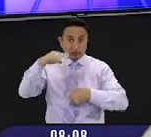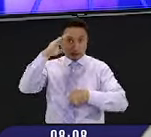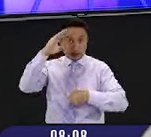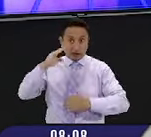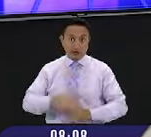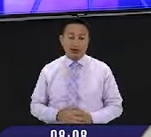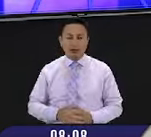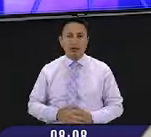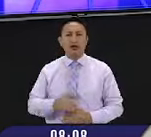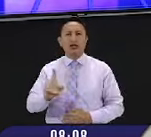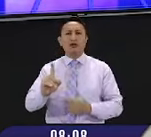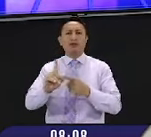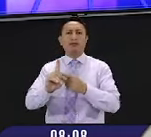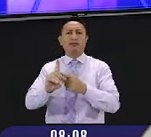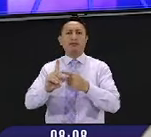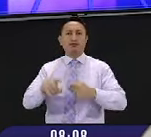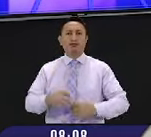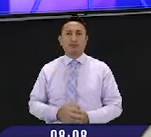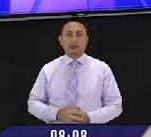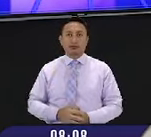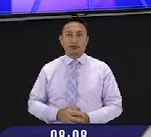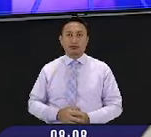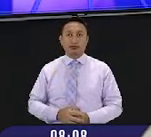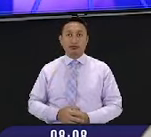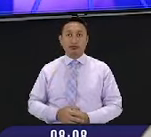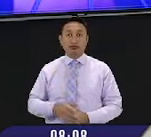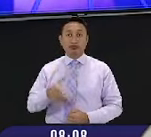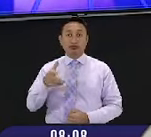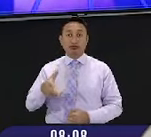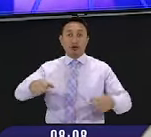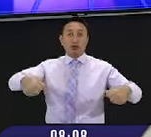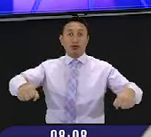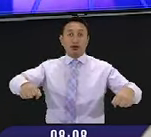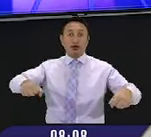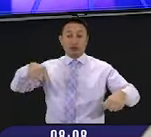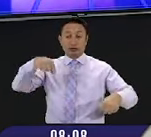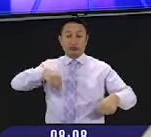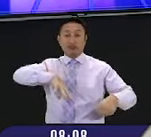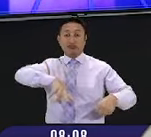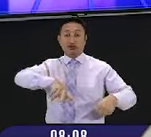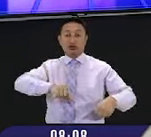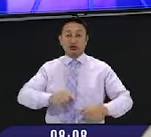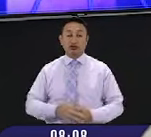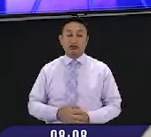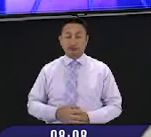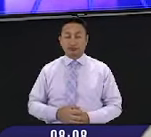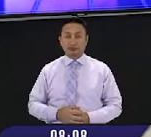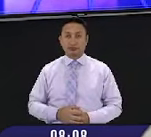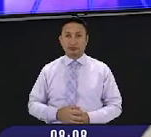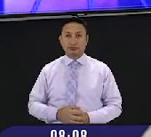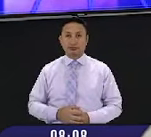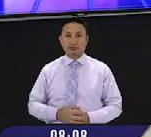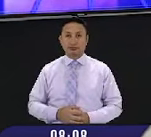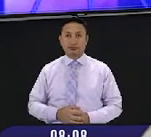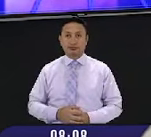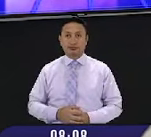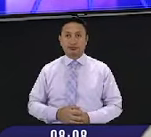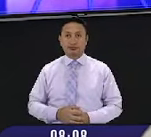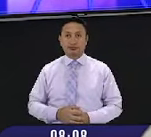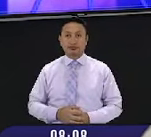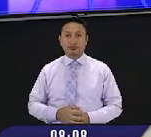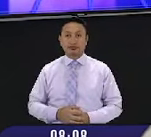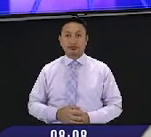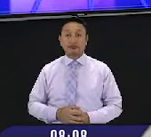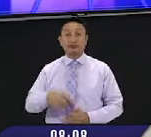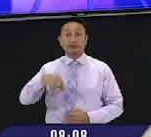Nacional. El conductor aparentemente circulaba una moto que estaba reportada como robada, pues lo que